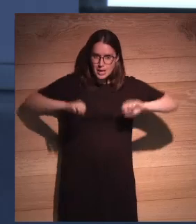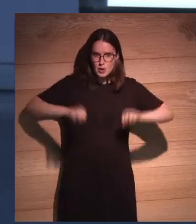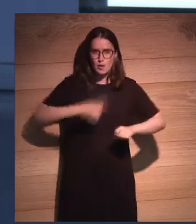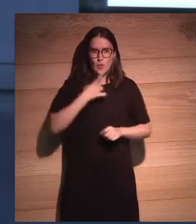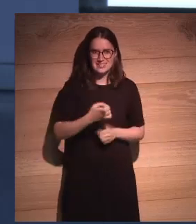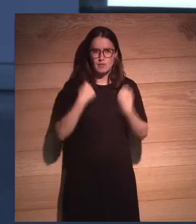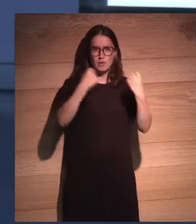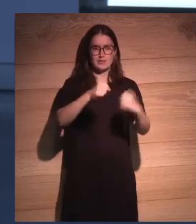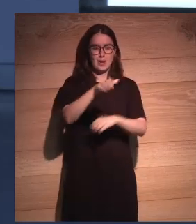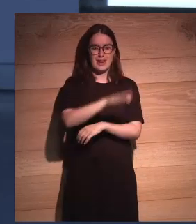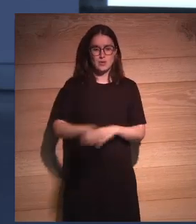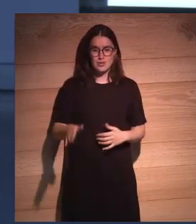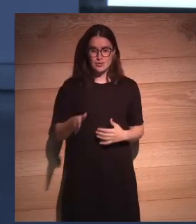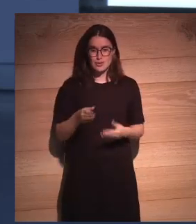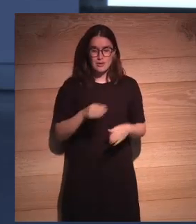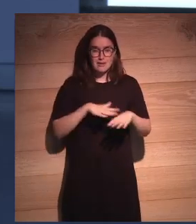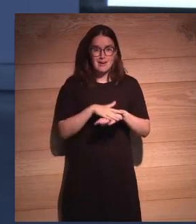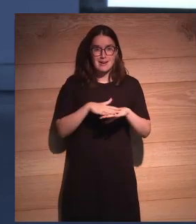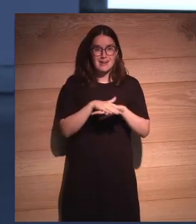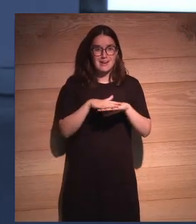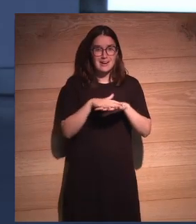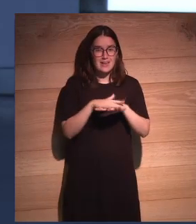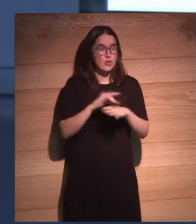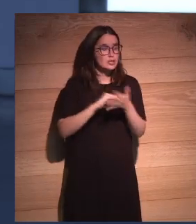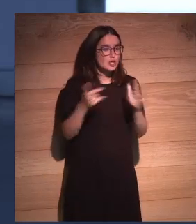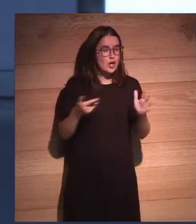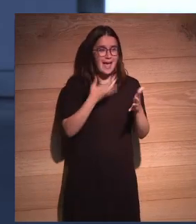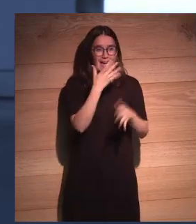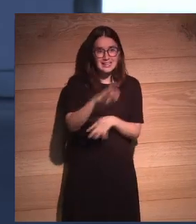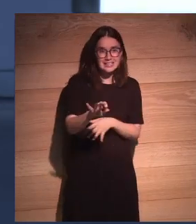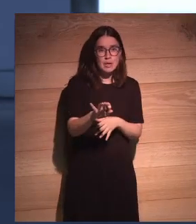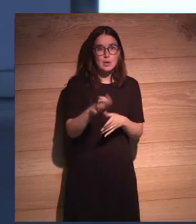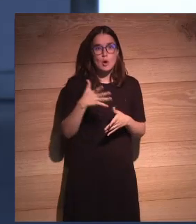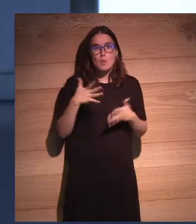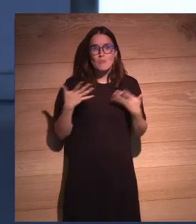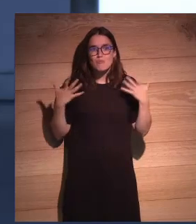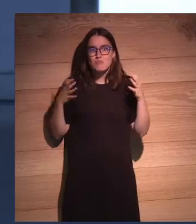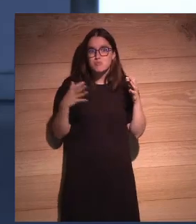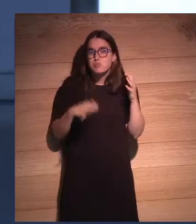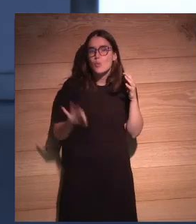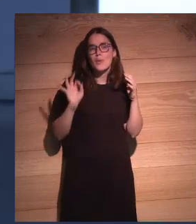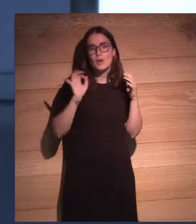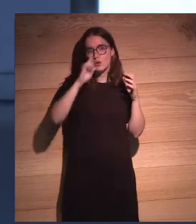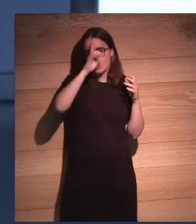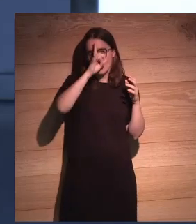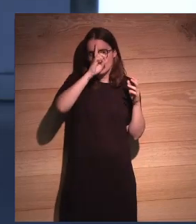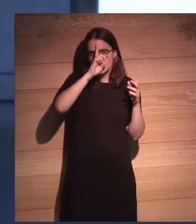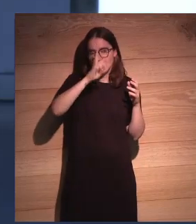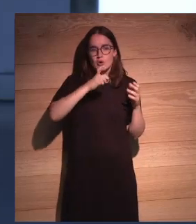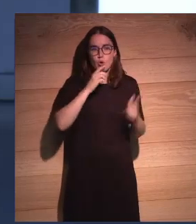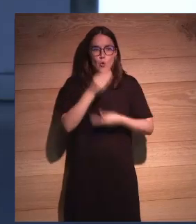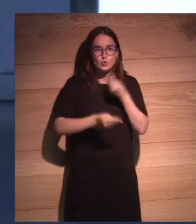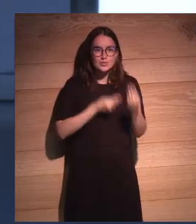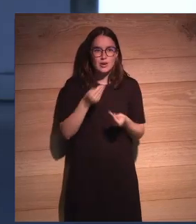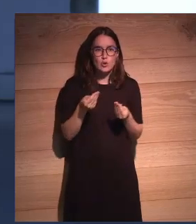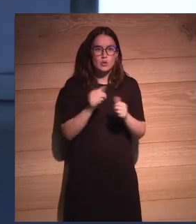niño a lo mejor que maneja muy bien la tecnología, pero quizás no sabe tanto cómo manejarla